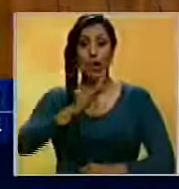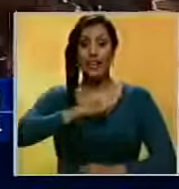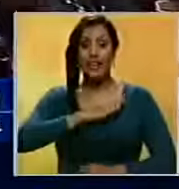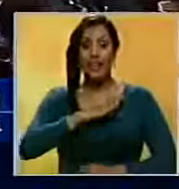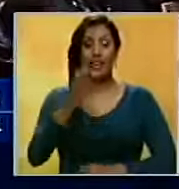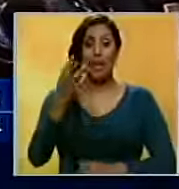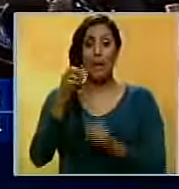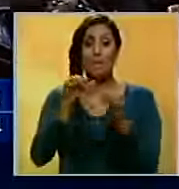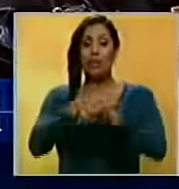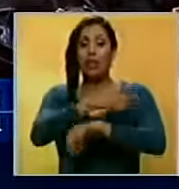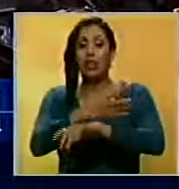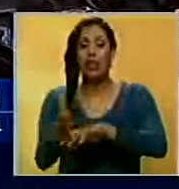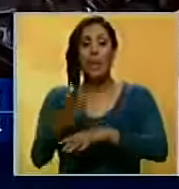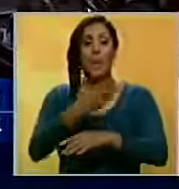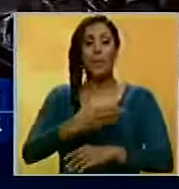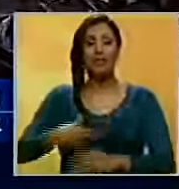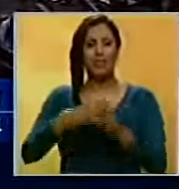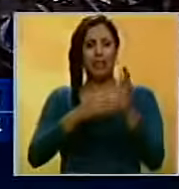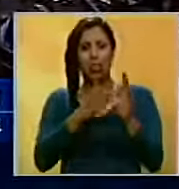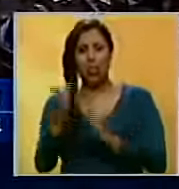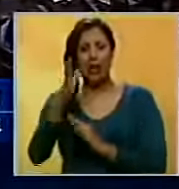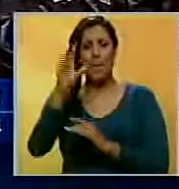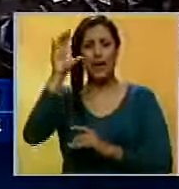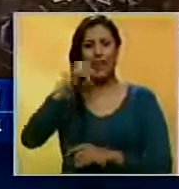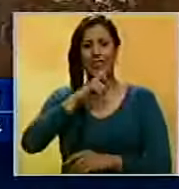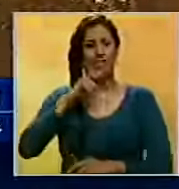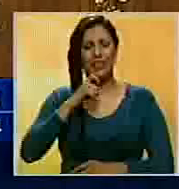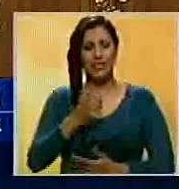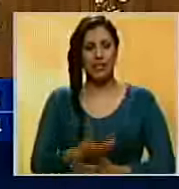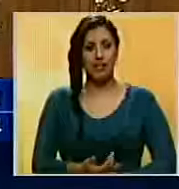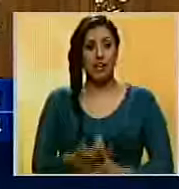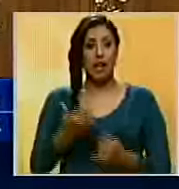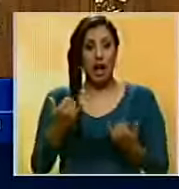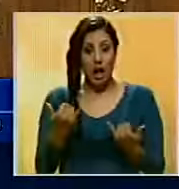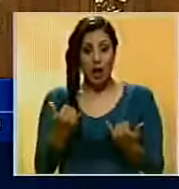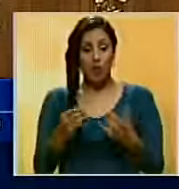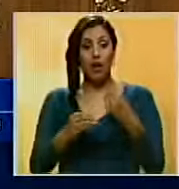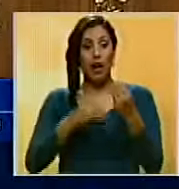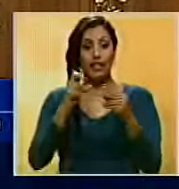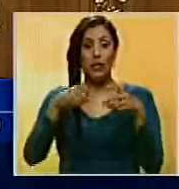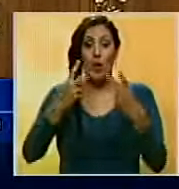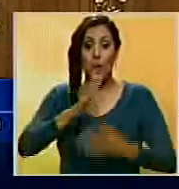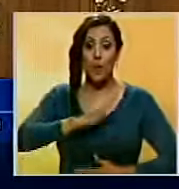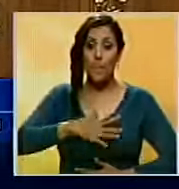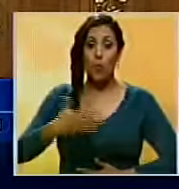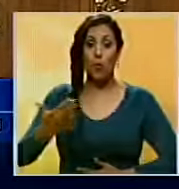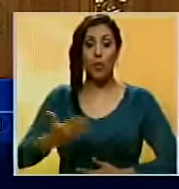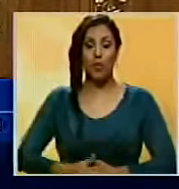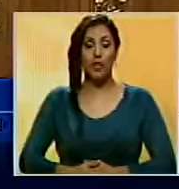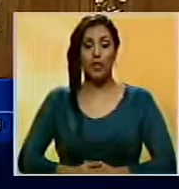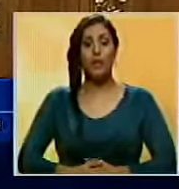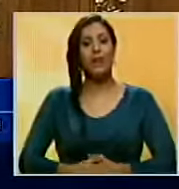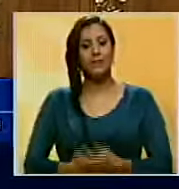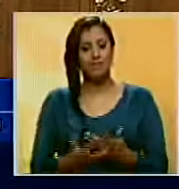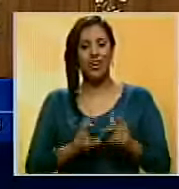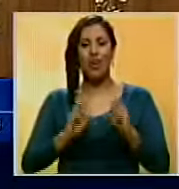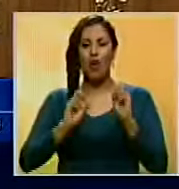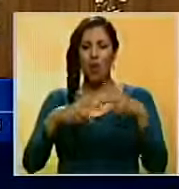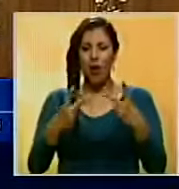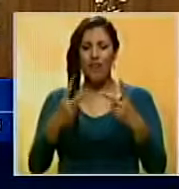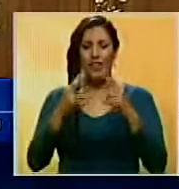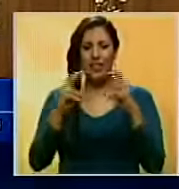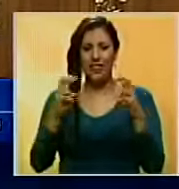desviaciones que perjudican el desarrollo de un país Estableciendo la posibilidad de que seijan en